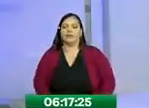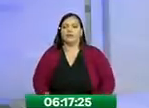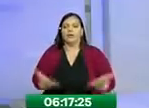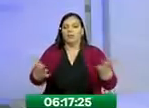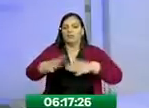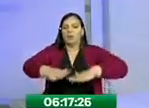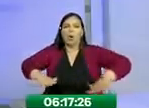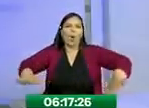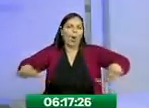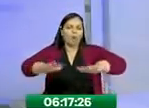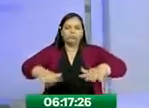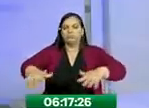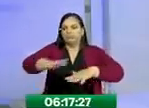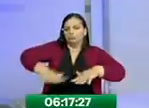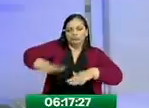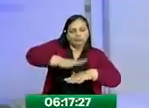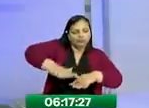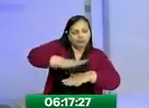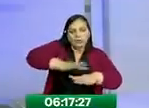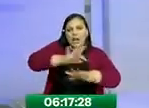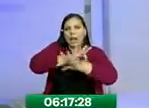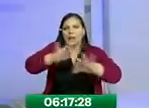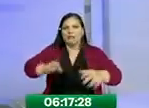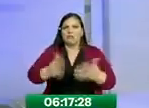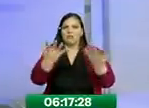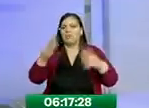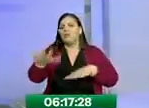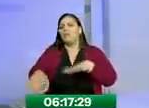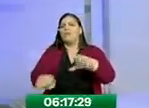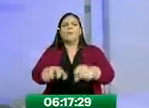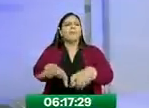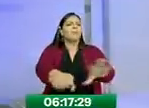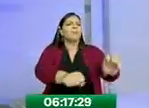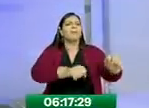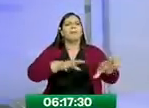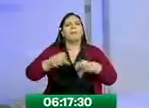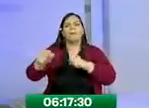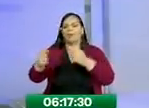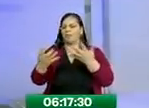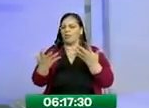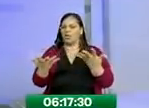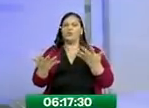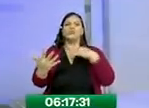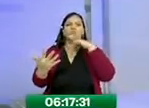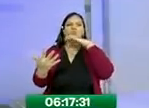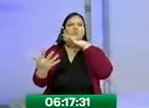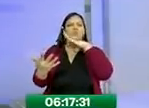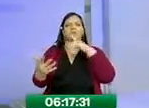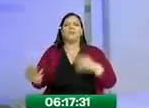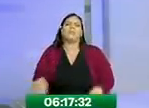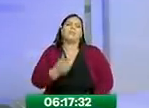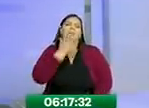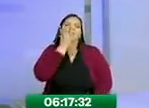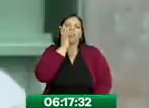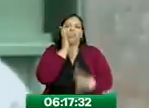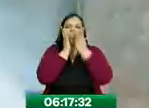virus y las bacterias llegan a la boca, nariz, ojos e infectan el organismo. Veamos.